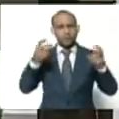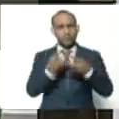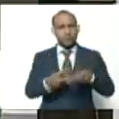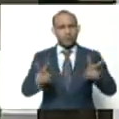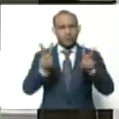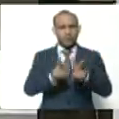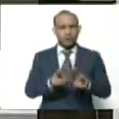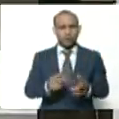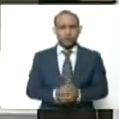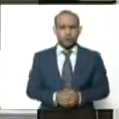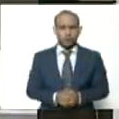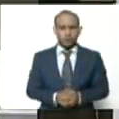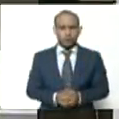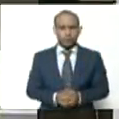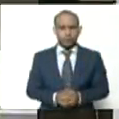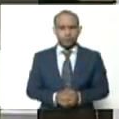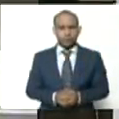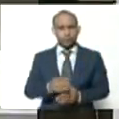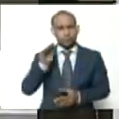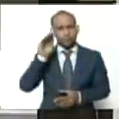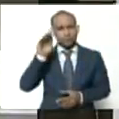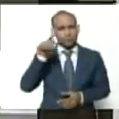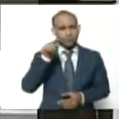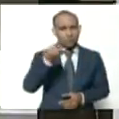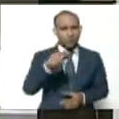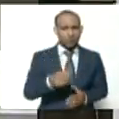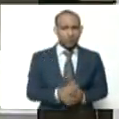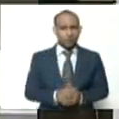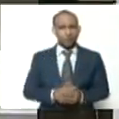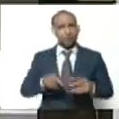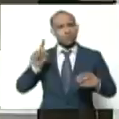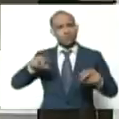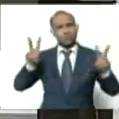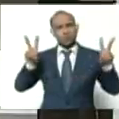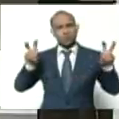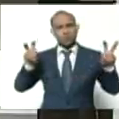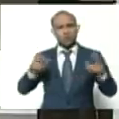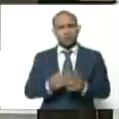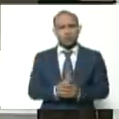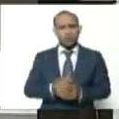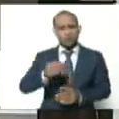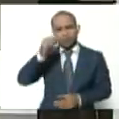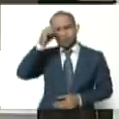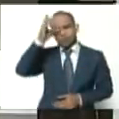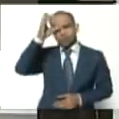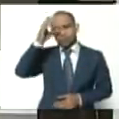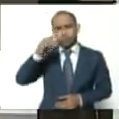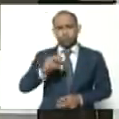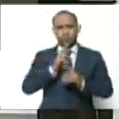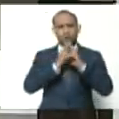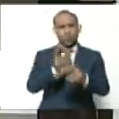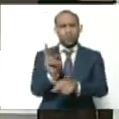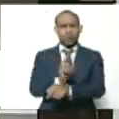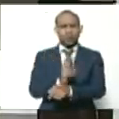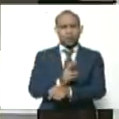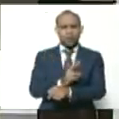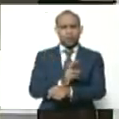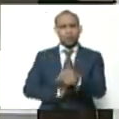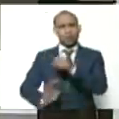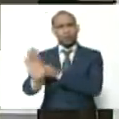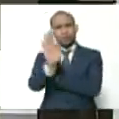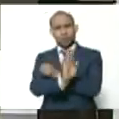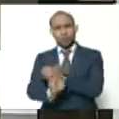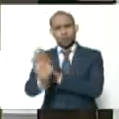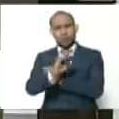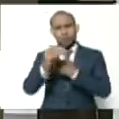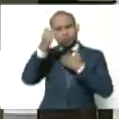valores. Hay que avanzar en eso, pero también es un tema de la capacidad para reaccionar, para proteger,